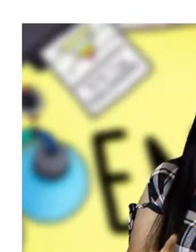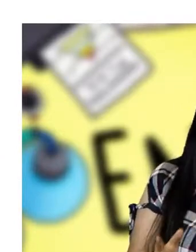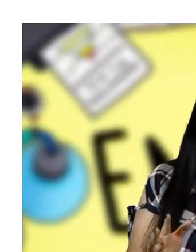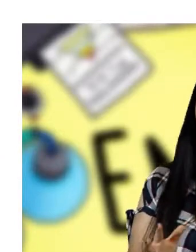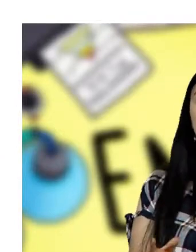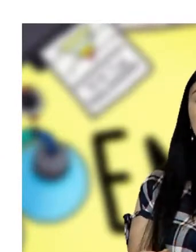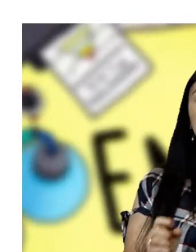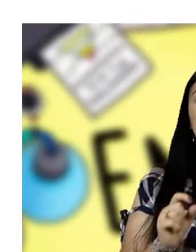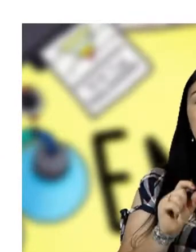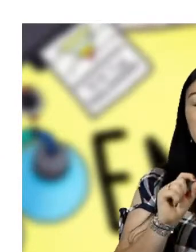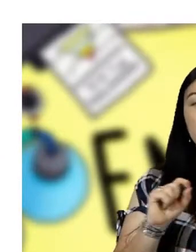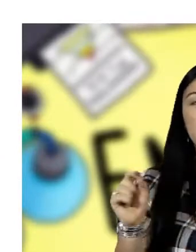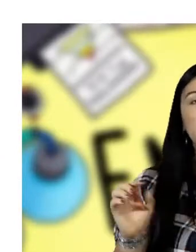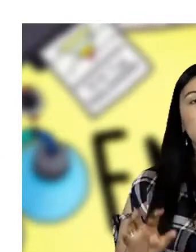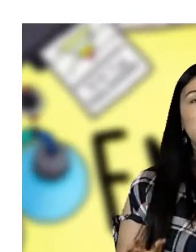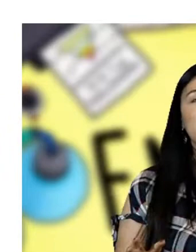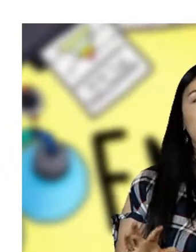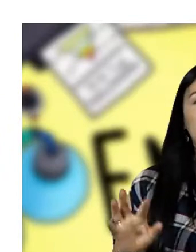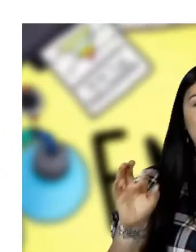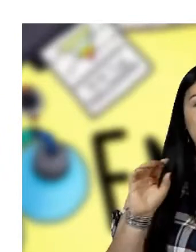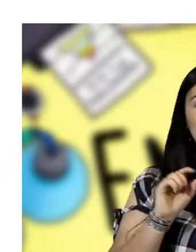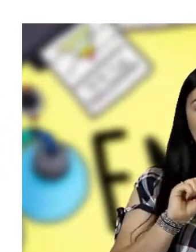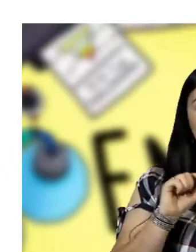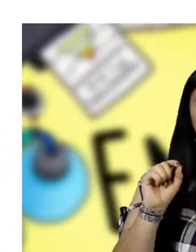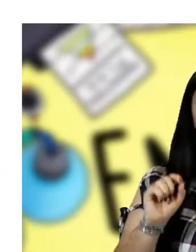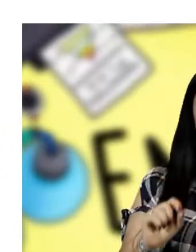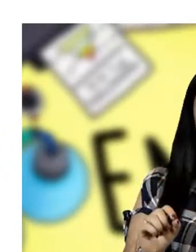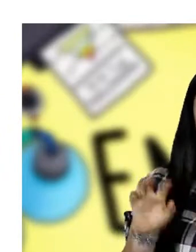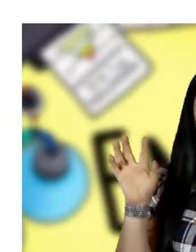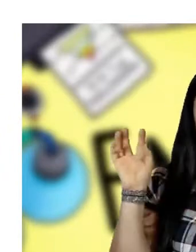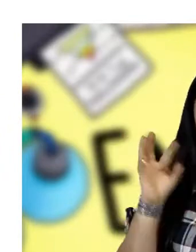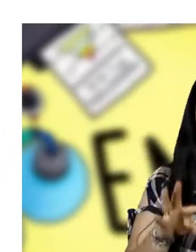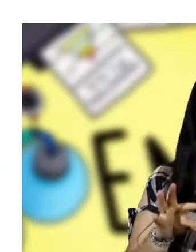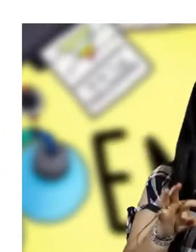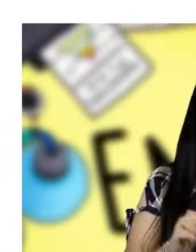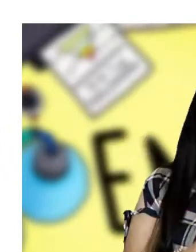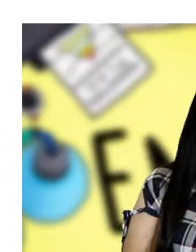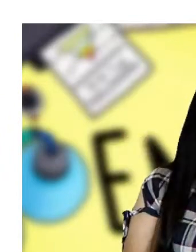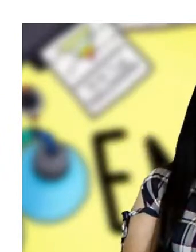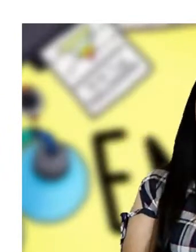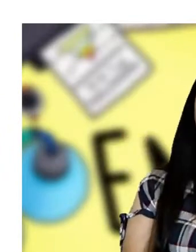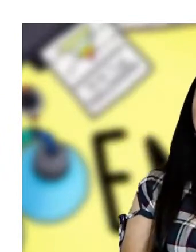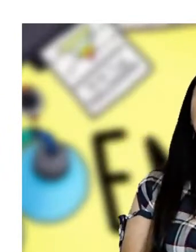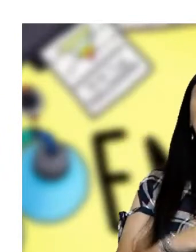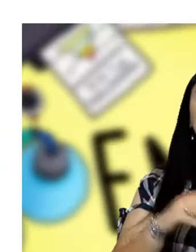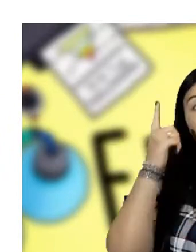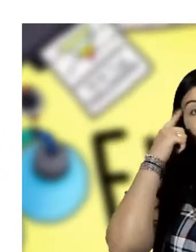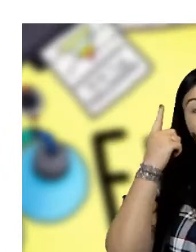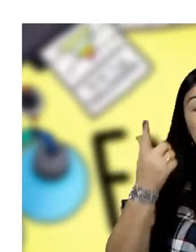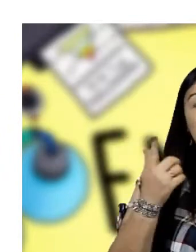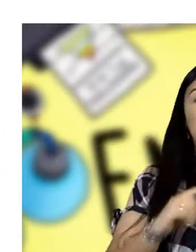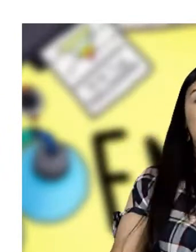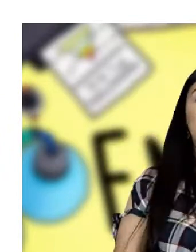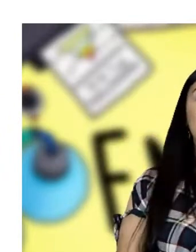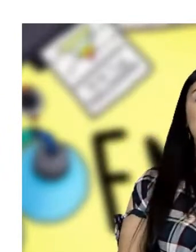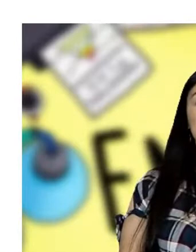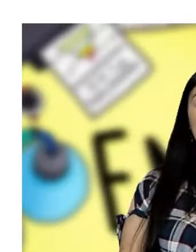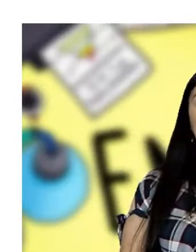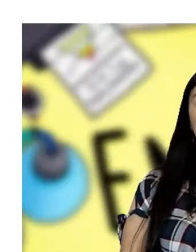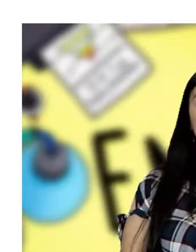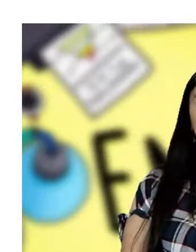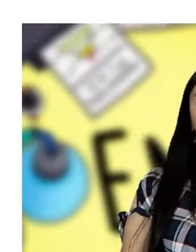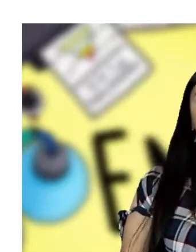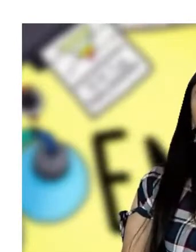que si de pronto a alguno le quedó el dibujo allí incompleto, tómese el trabajito de poner esas partes en ese dibujo para que lo puedan recordar con